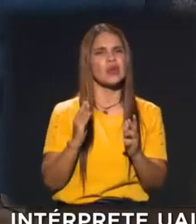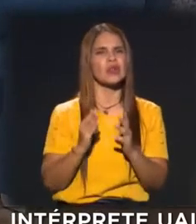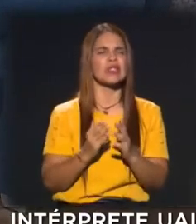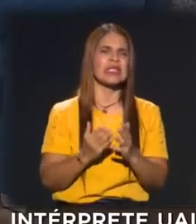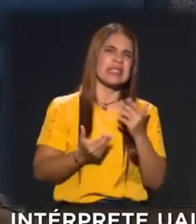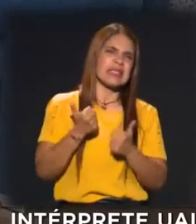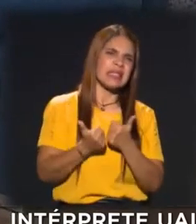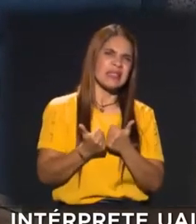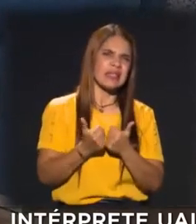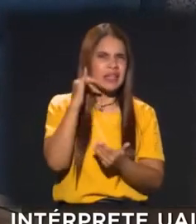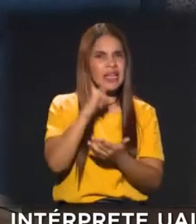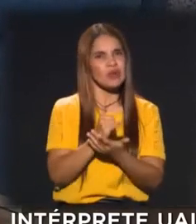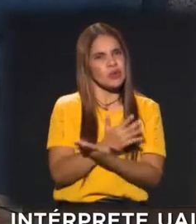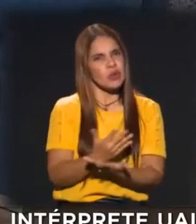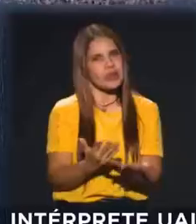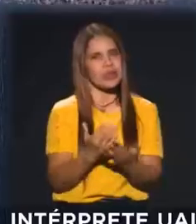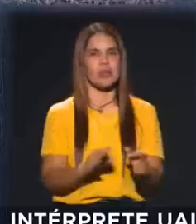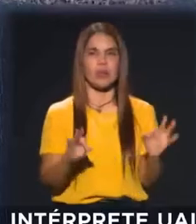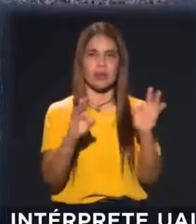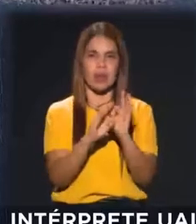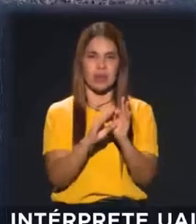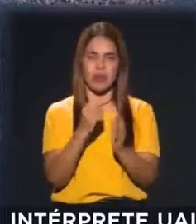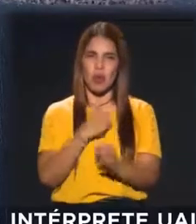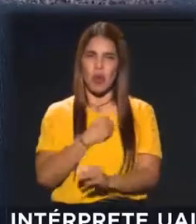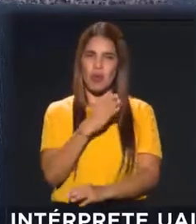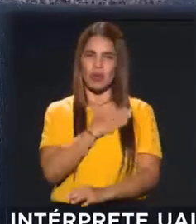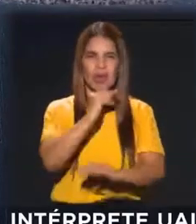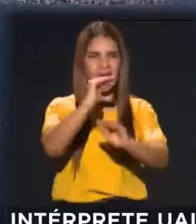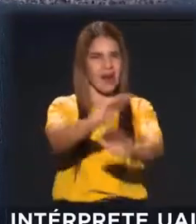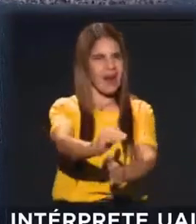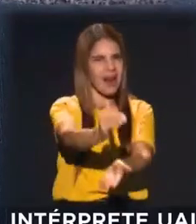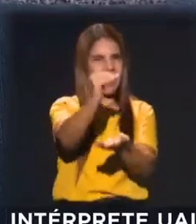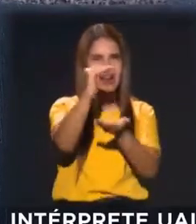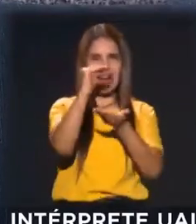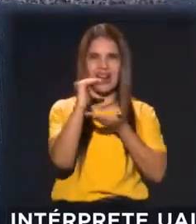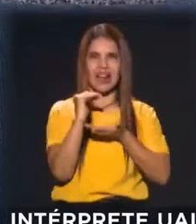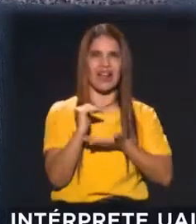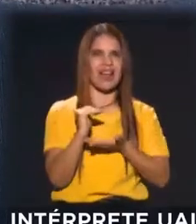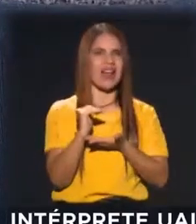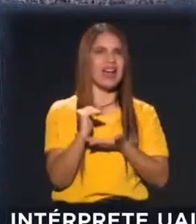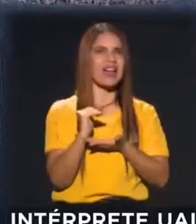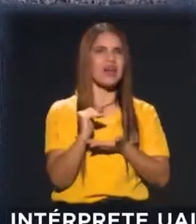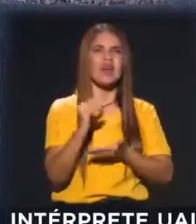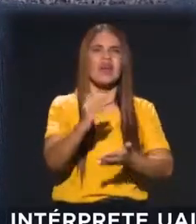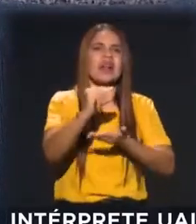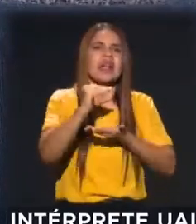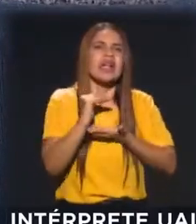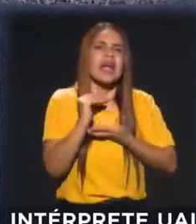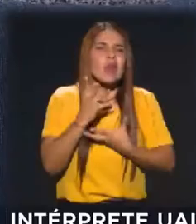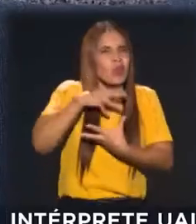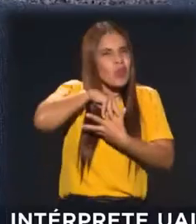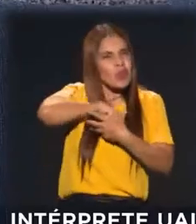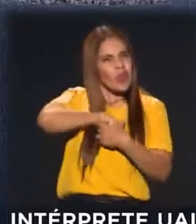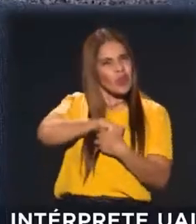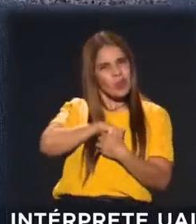en esas creencias centrales, y démonos por primera vez un regalo Intrínseco significa un regalo desde adentro,